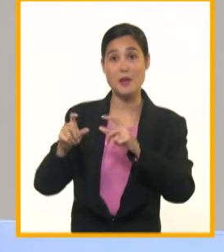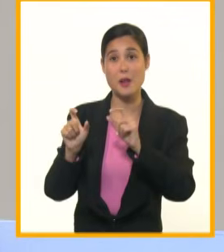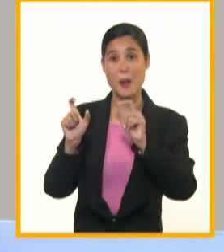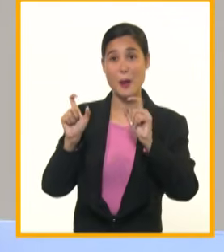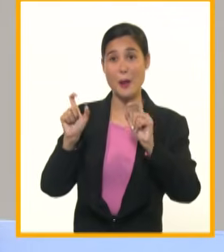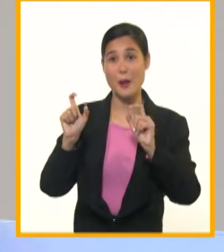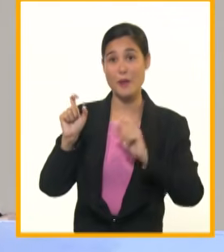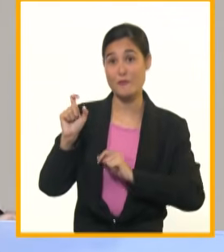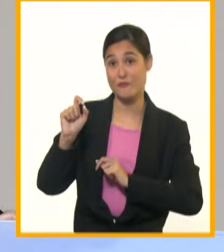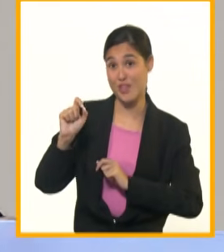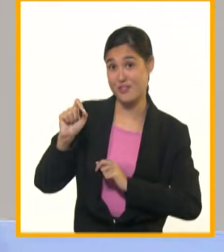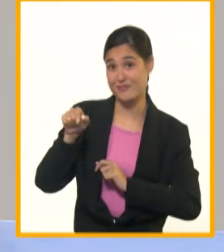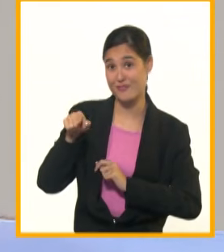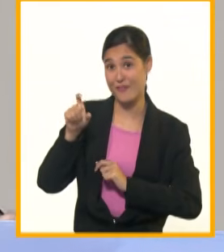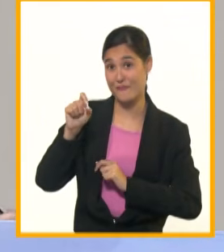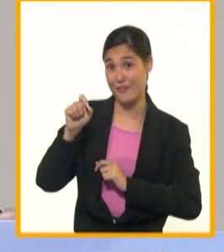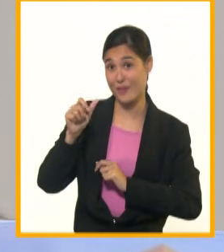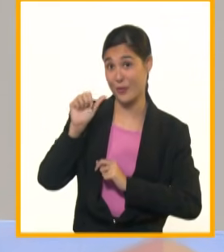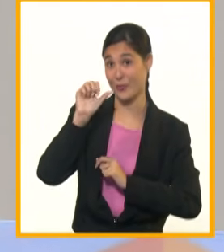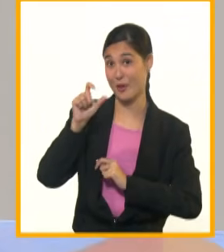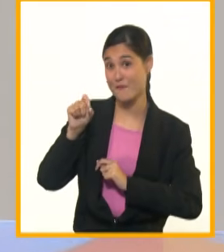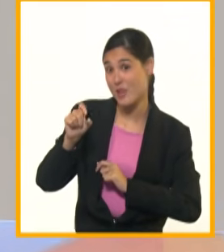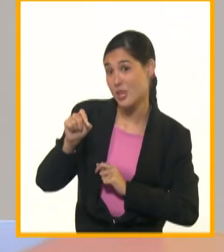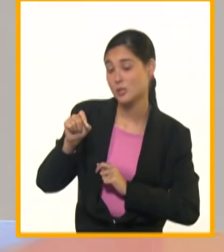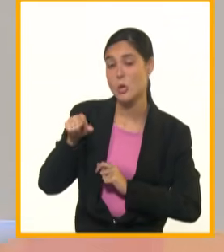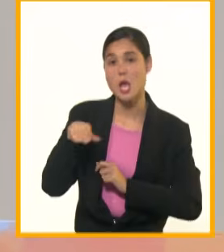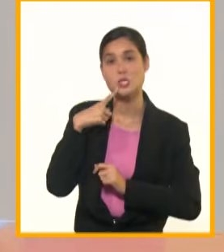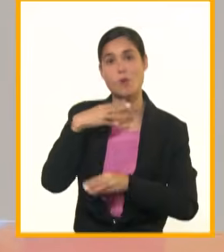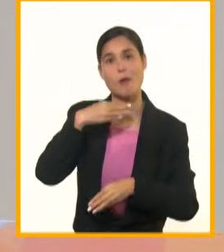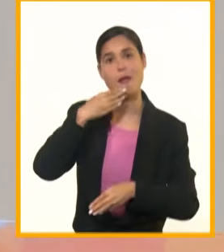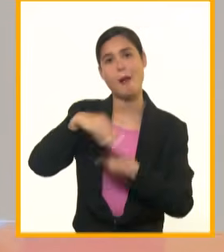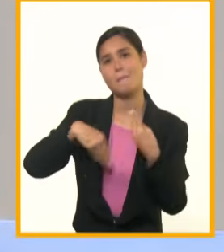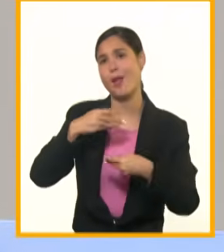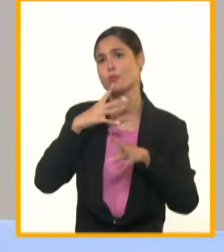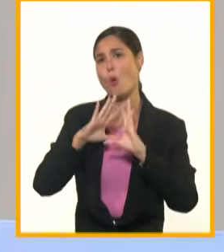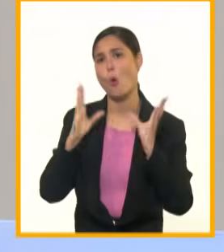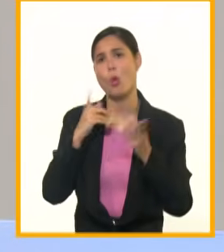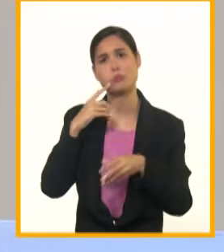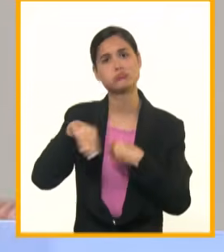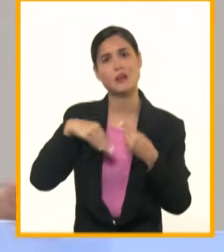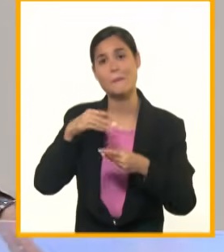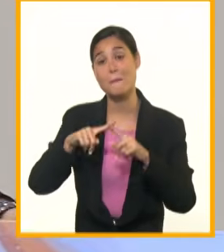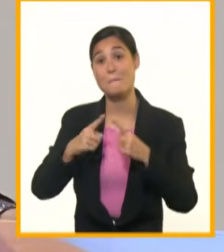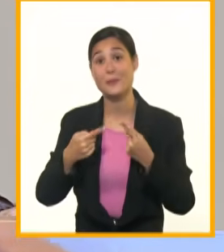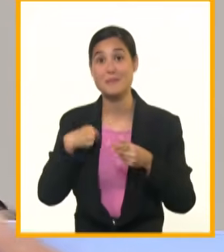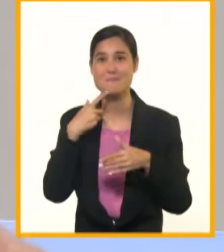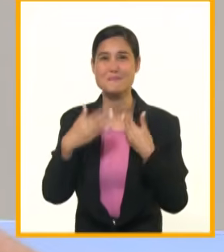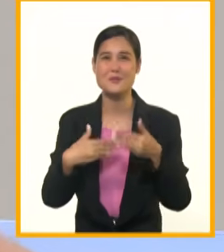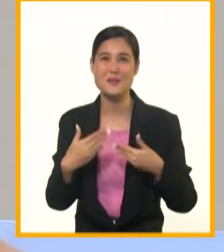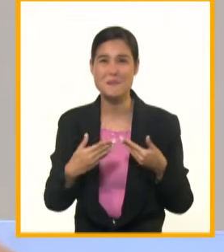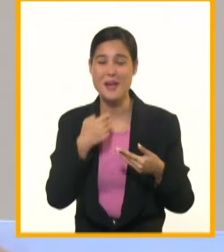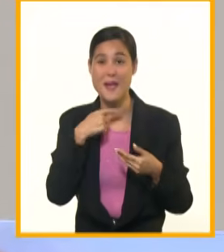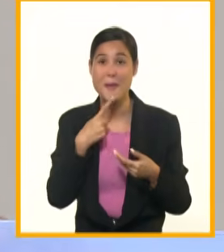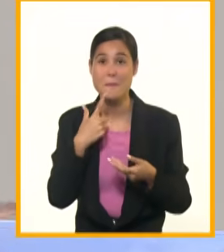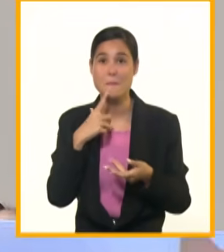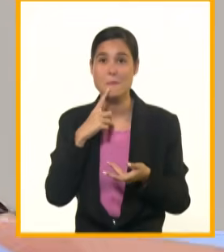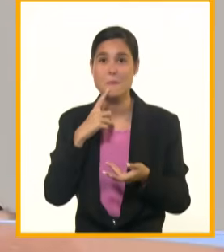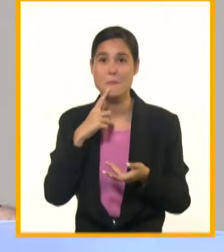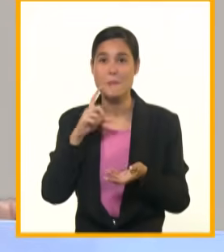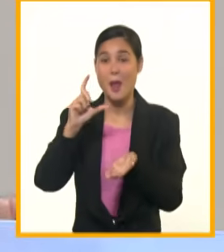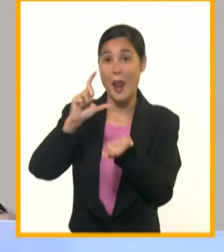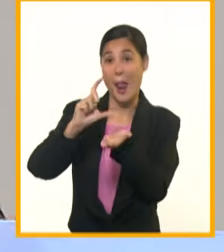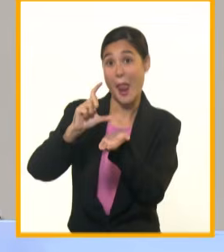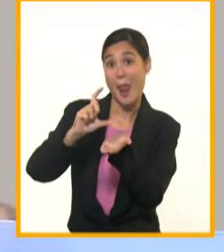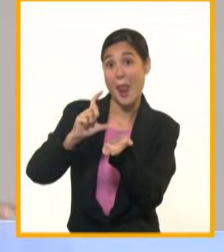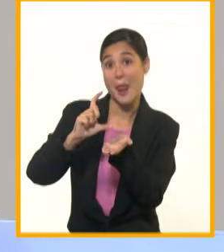carencia de los envases para los refrescos. Han ido buscando alternativas en sus producciones, buscando nuevos negocios. Y así, como bien